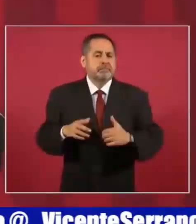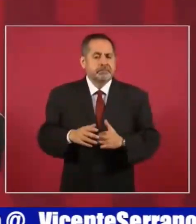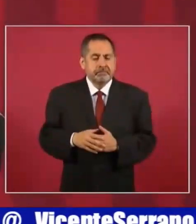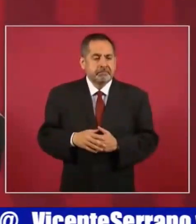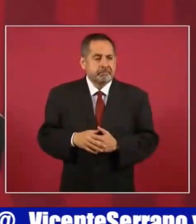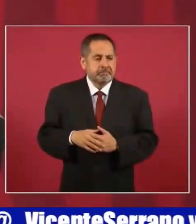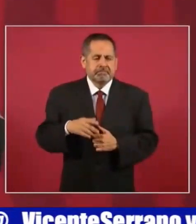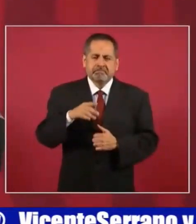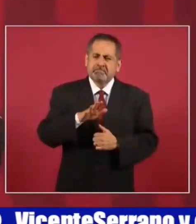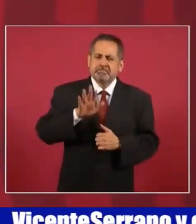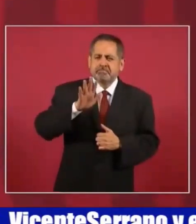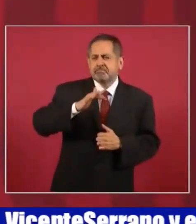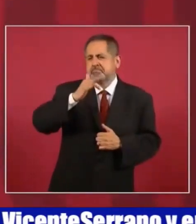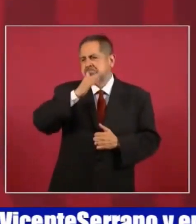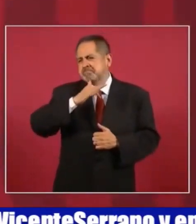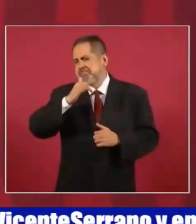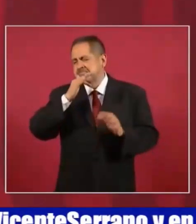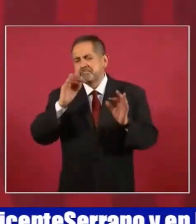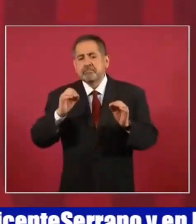conservadores en las próximas elecciones.